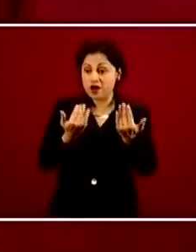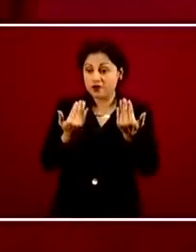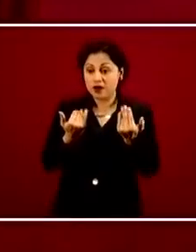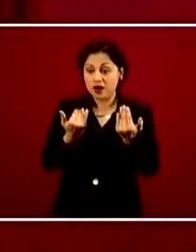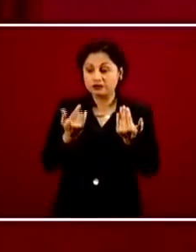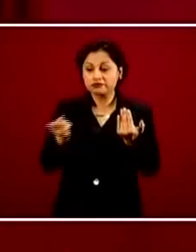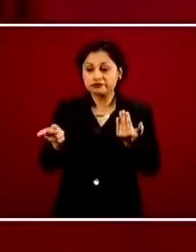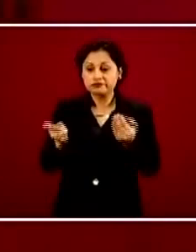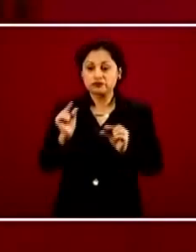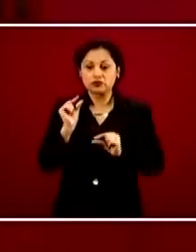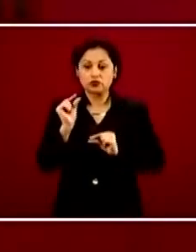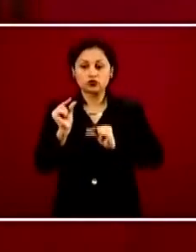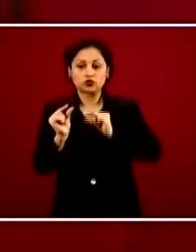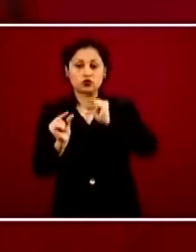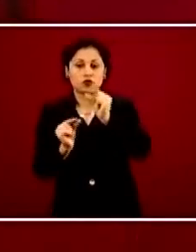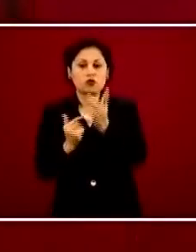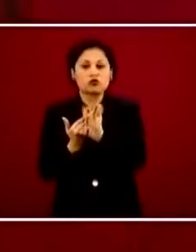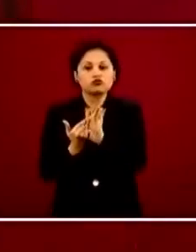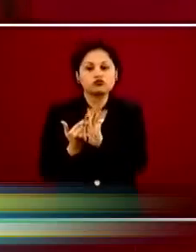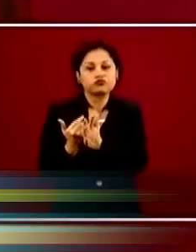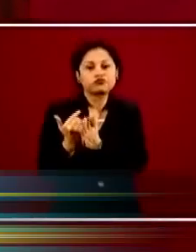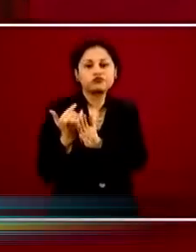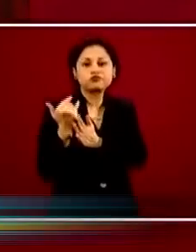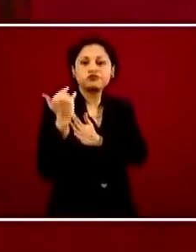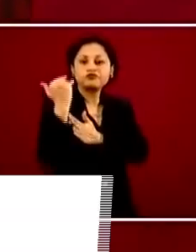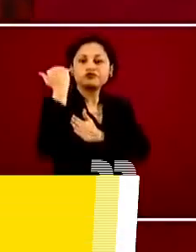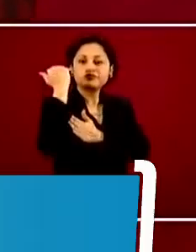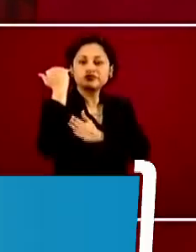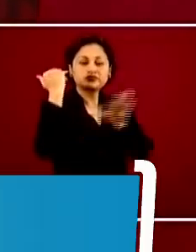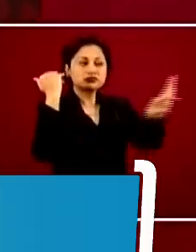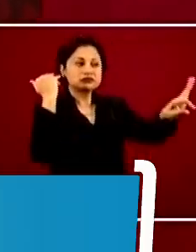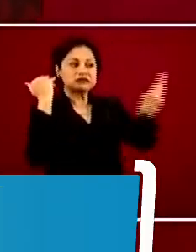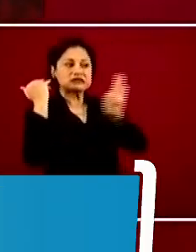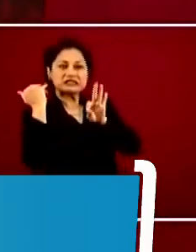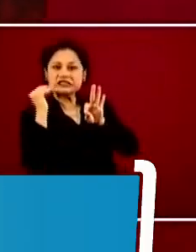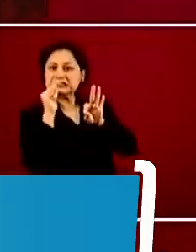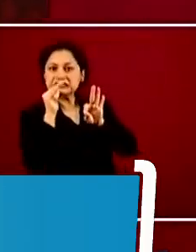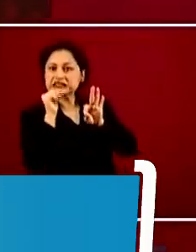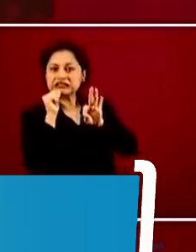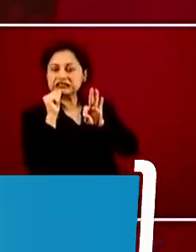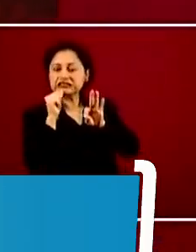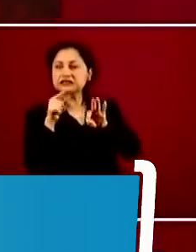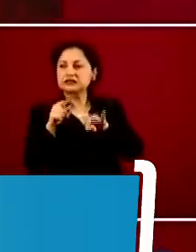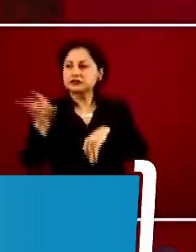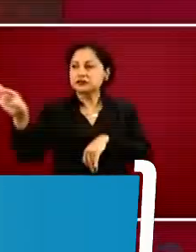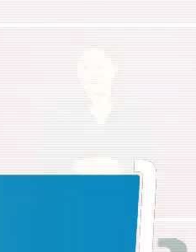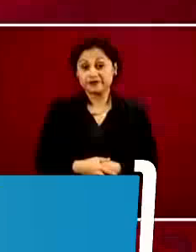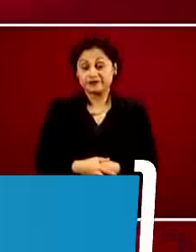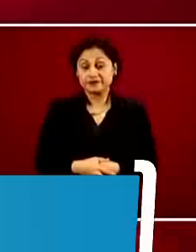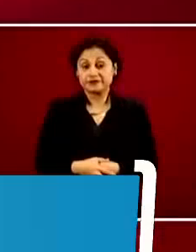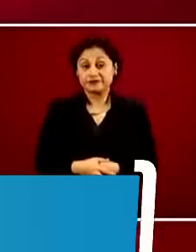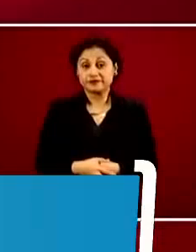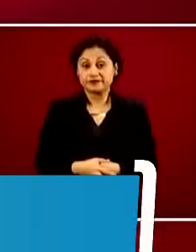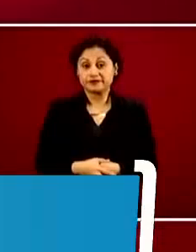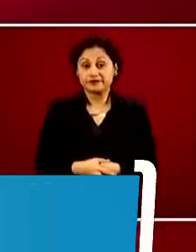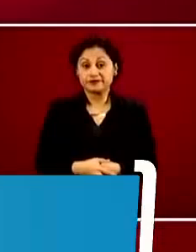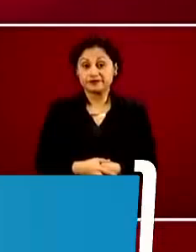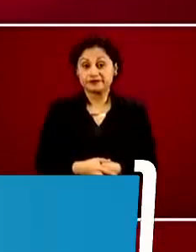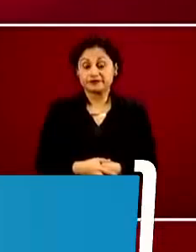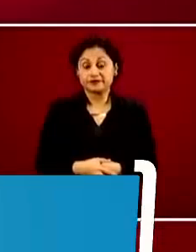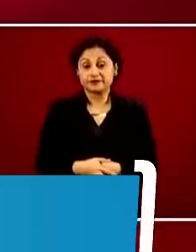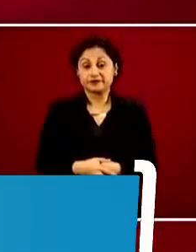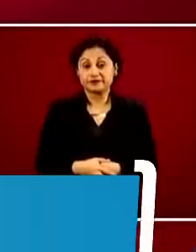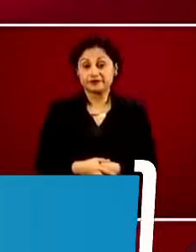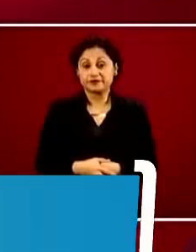Buscan a personalidades mucho más conocidas, provocan